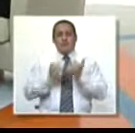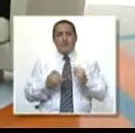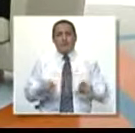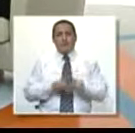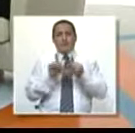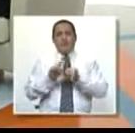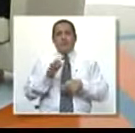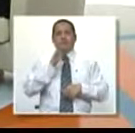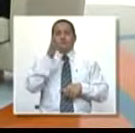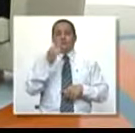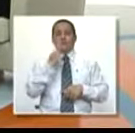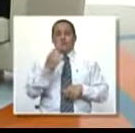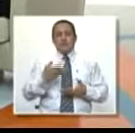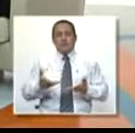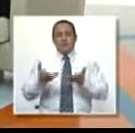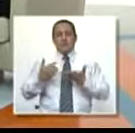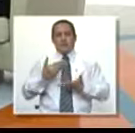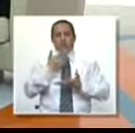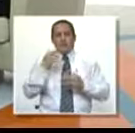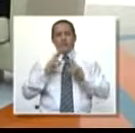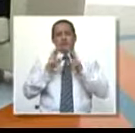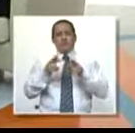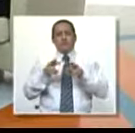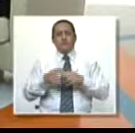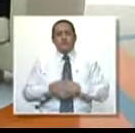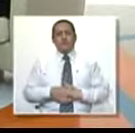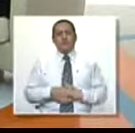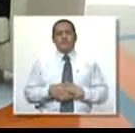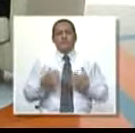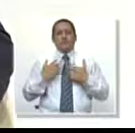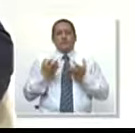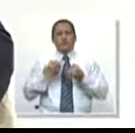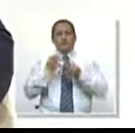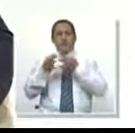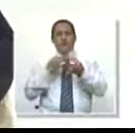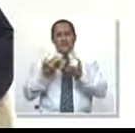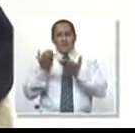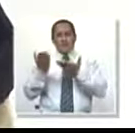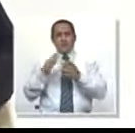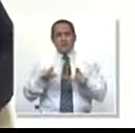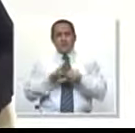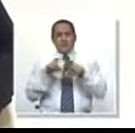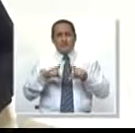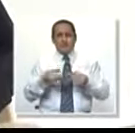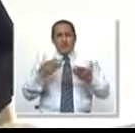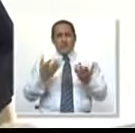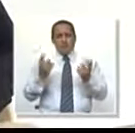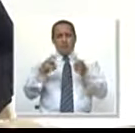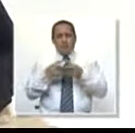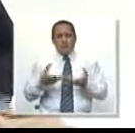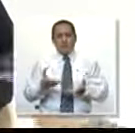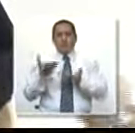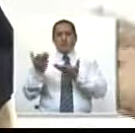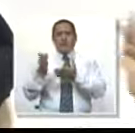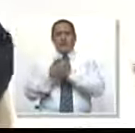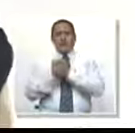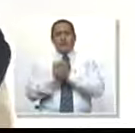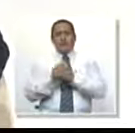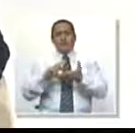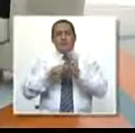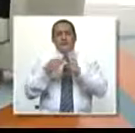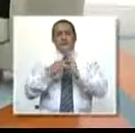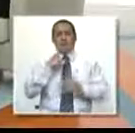al cabo a la larga acaba dando mejores resultados también No yo quisiera mencionarle Rocío aquí le paso una convención amigable